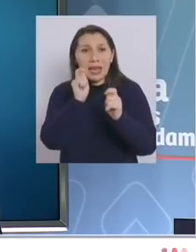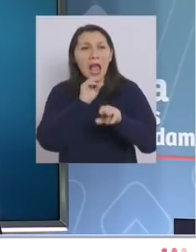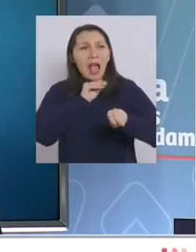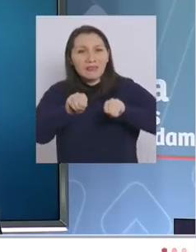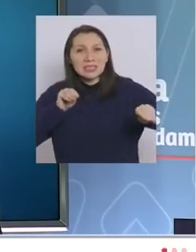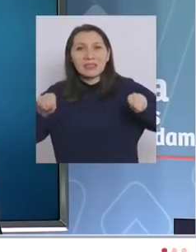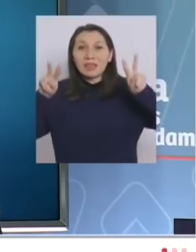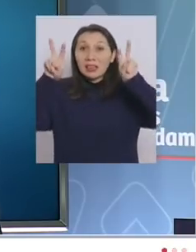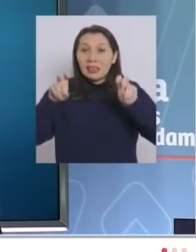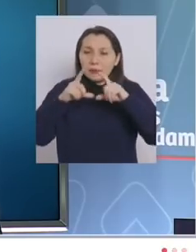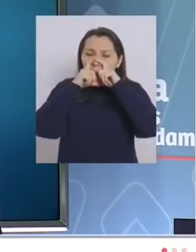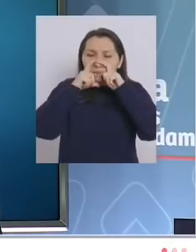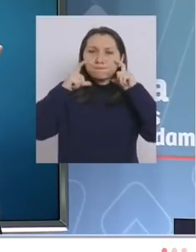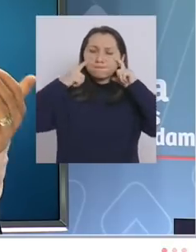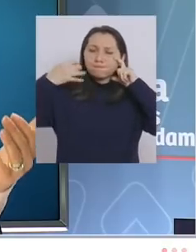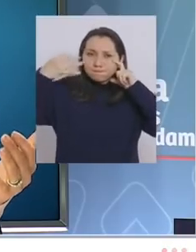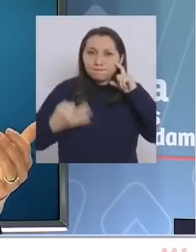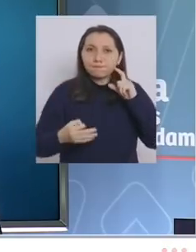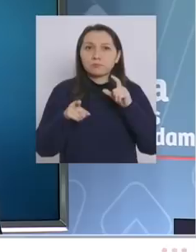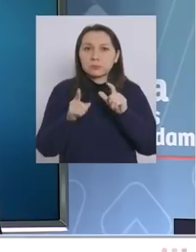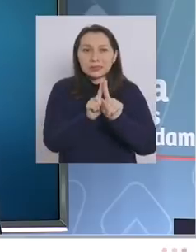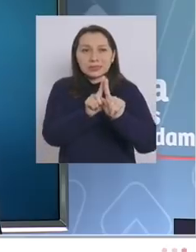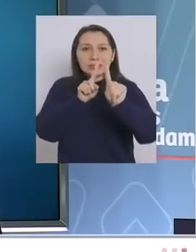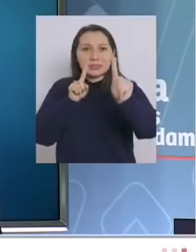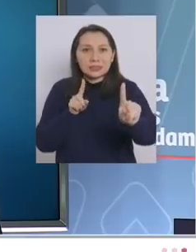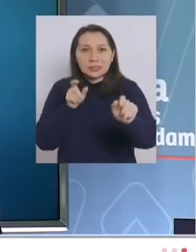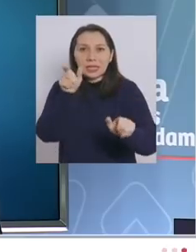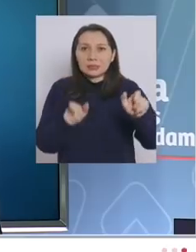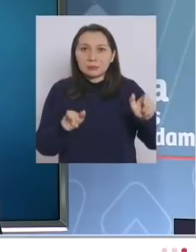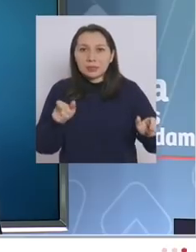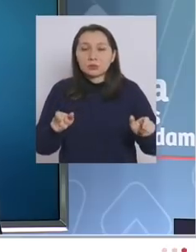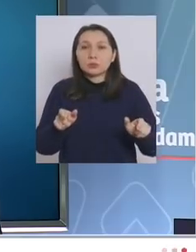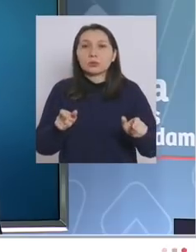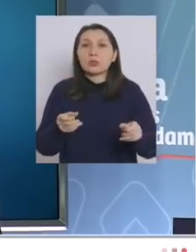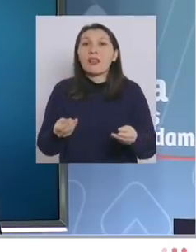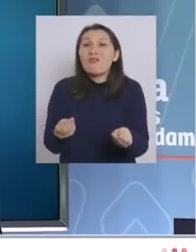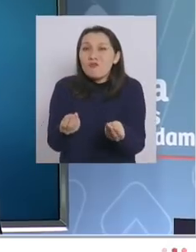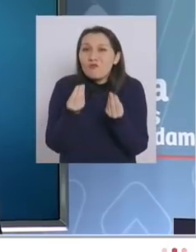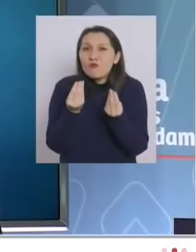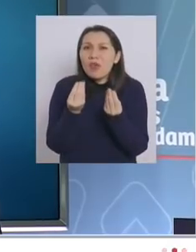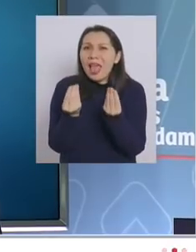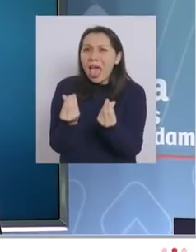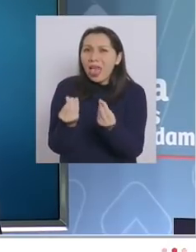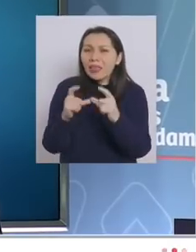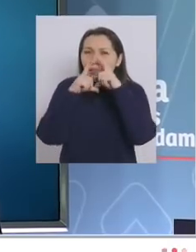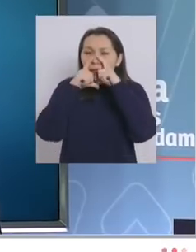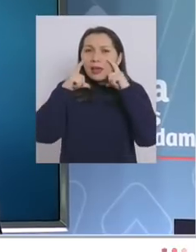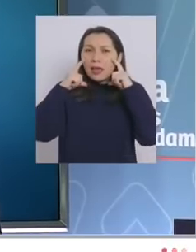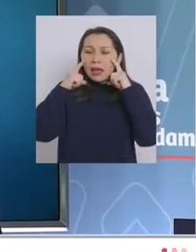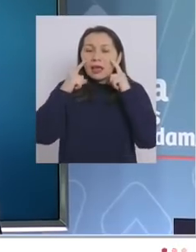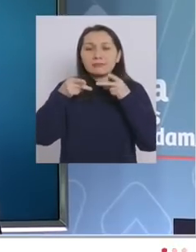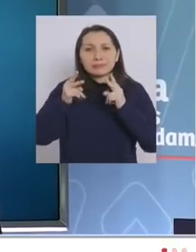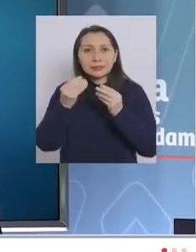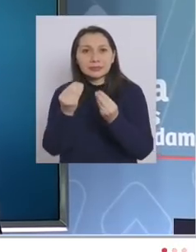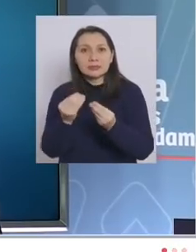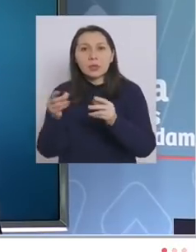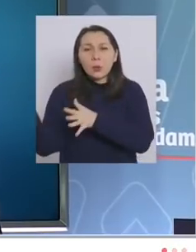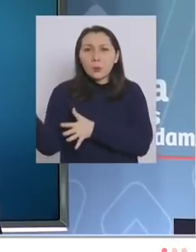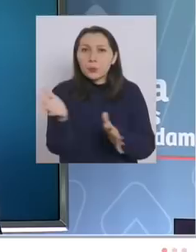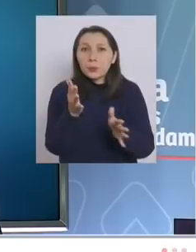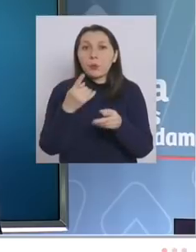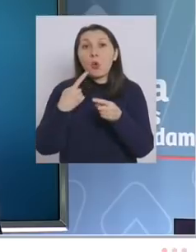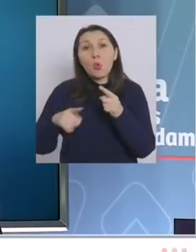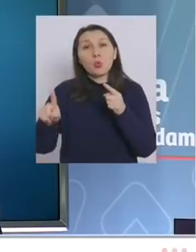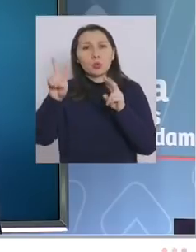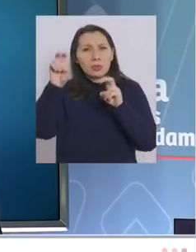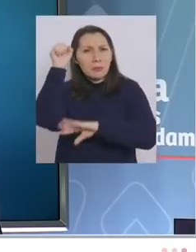riesgo en relación al uso de mascarilla, el distanciamiento físico, una buena calidad del uso de mascarilla, el tema de la ventilación, pero otro